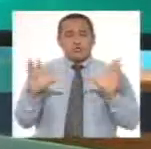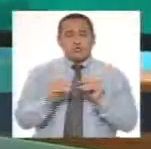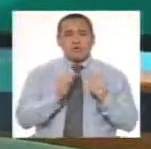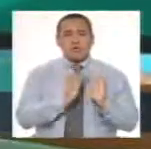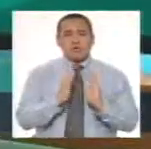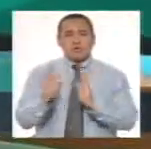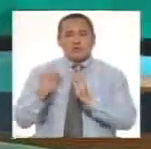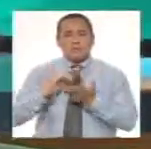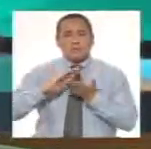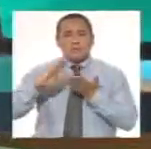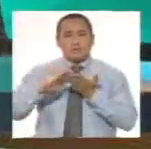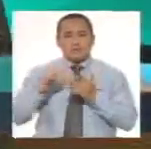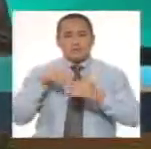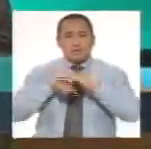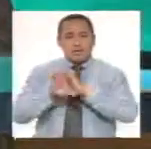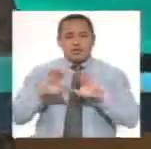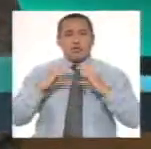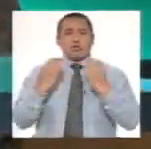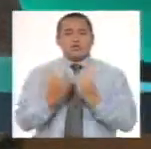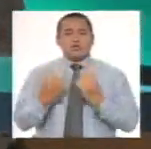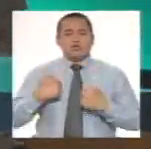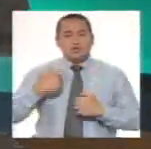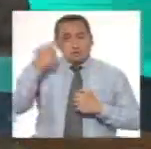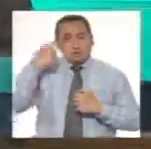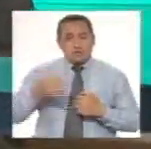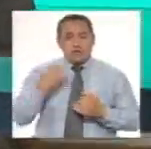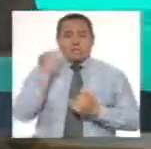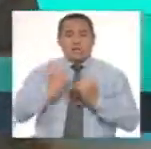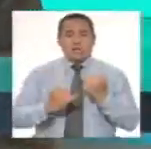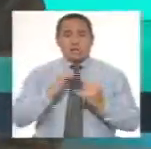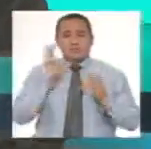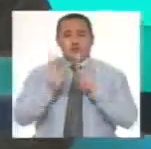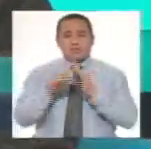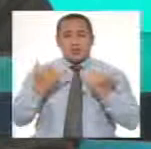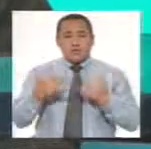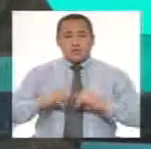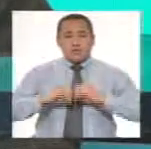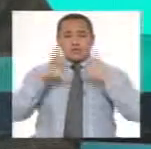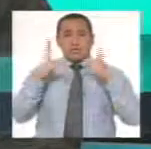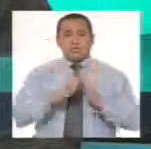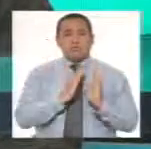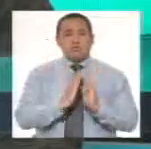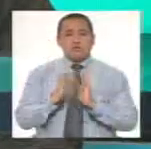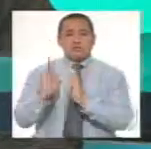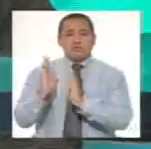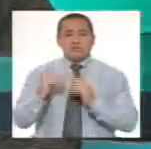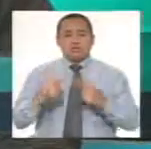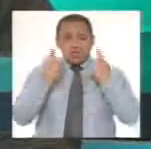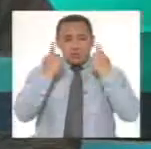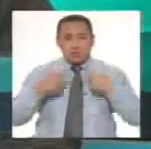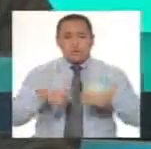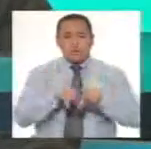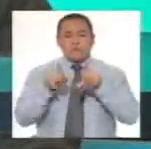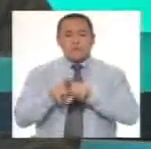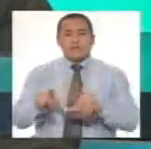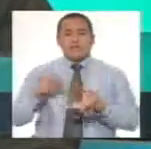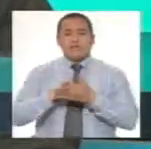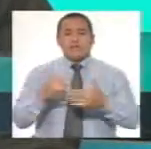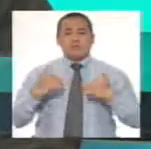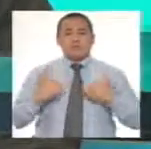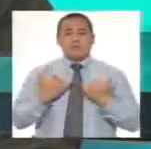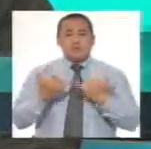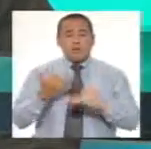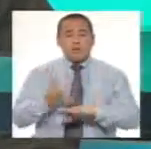de autorización del Congreso. Yo creo que finalmente el día de hoy hemos visto un procedimiento parlamentario donde hemos